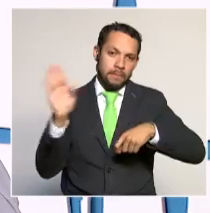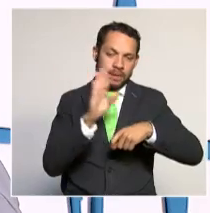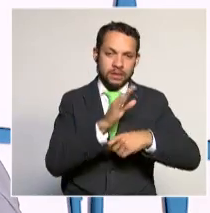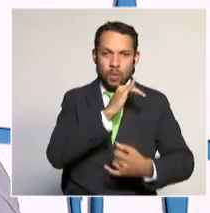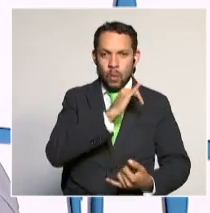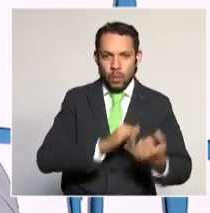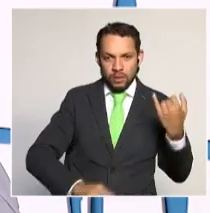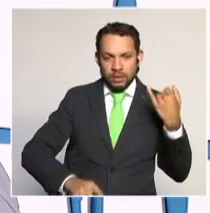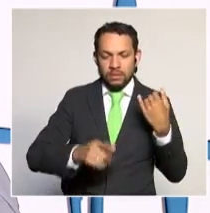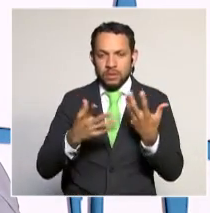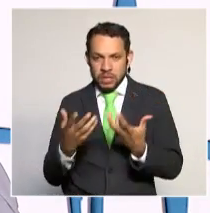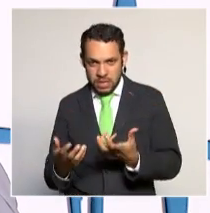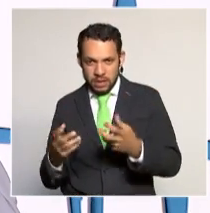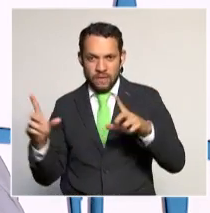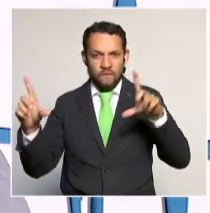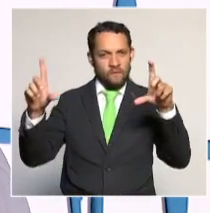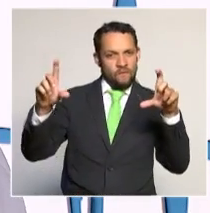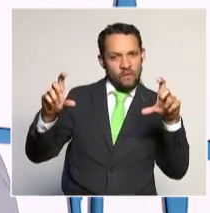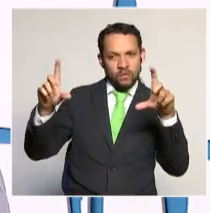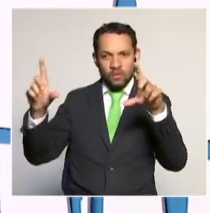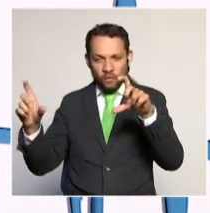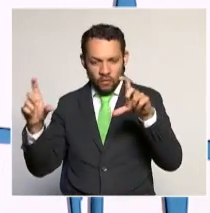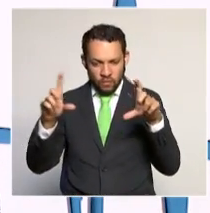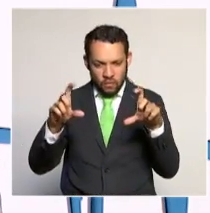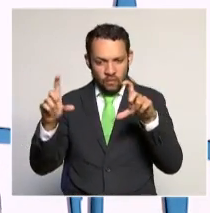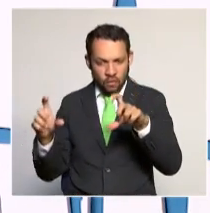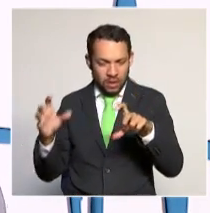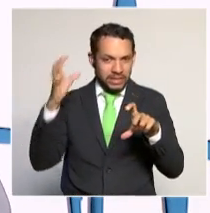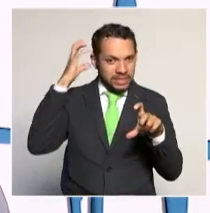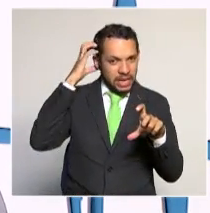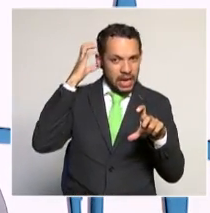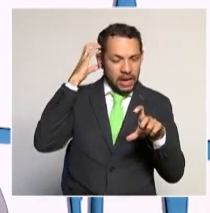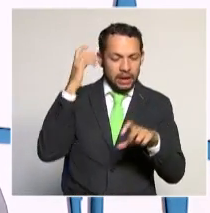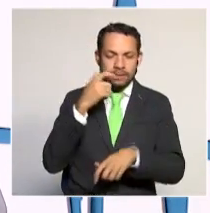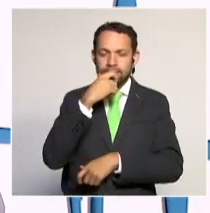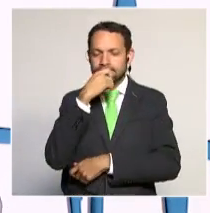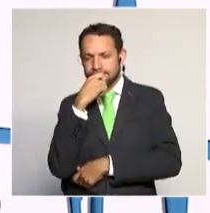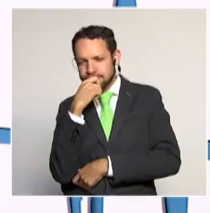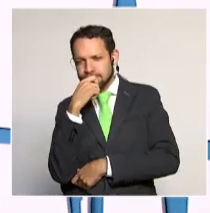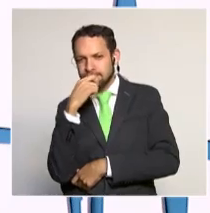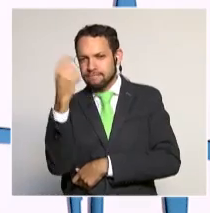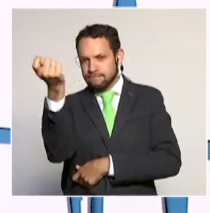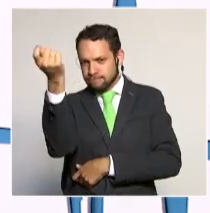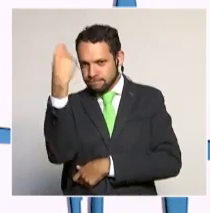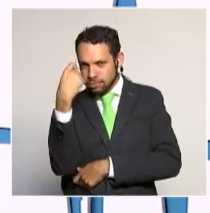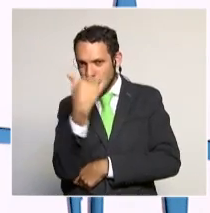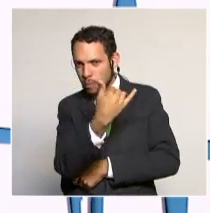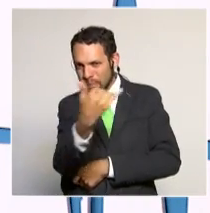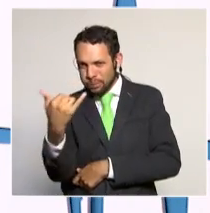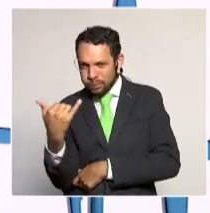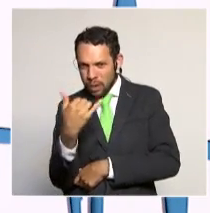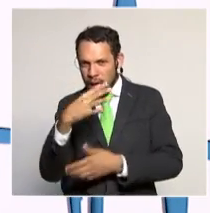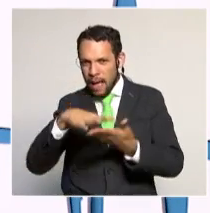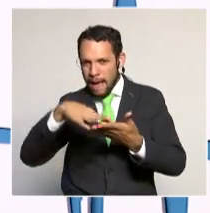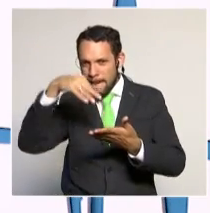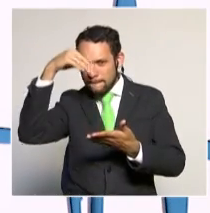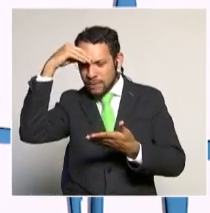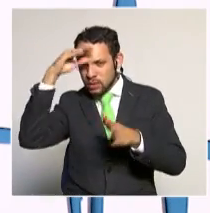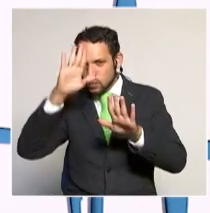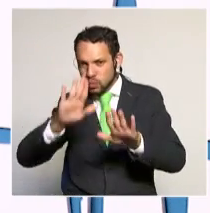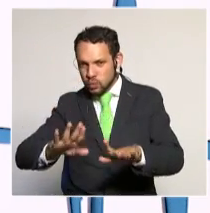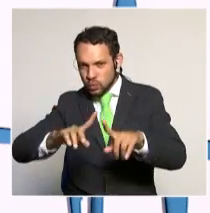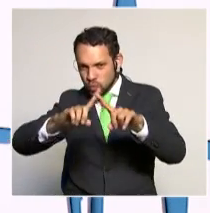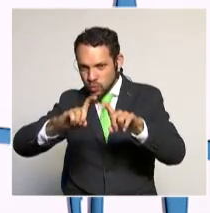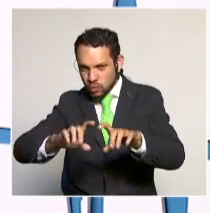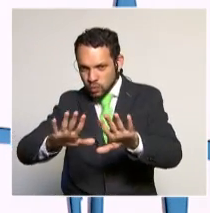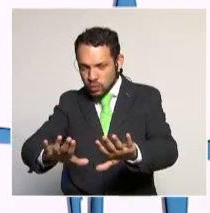muy didácticas del cerebro para que a ustedes finalmente les quede muy claro un proceso patológico que además está